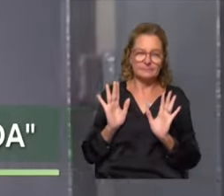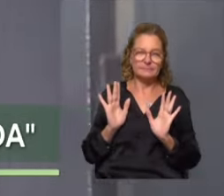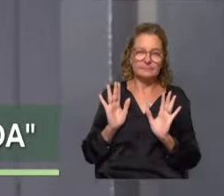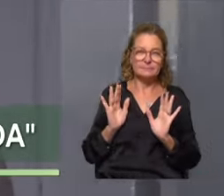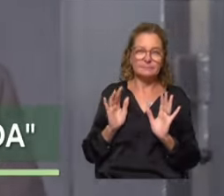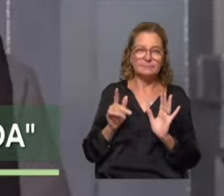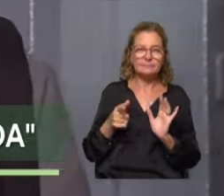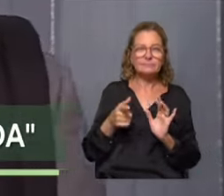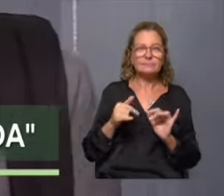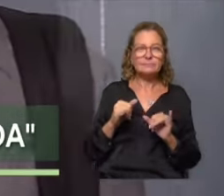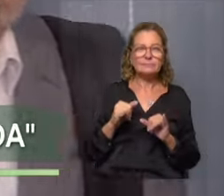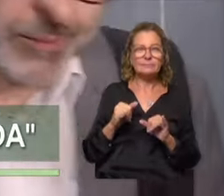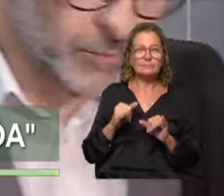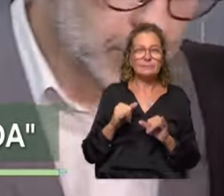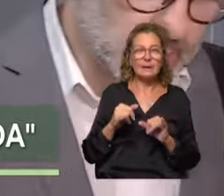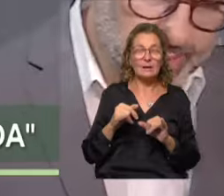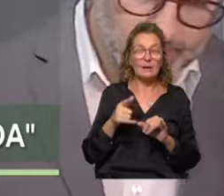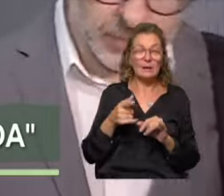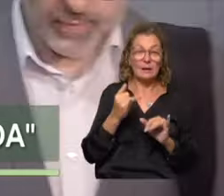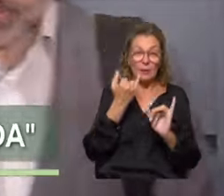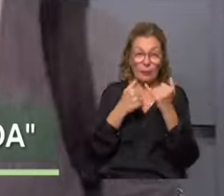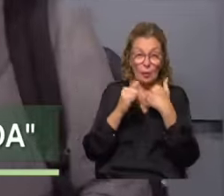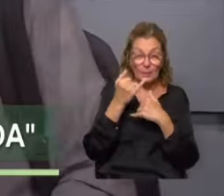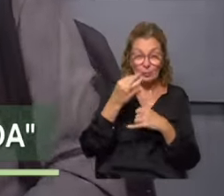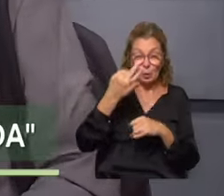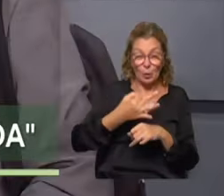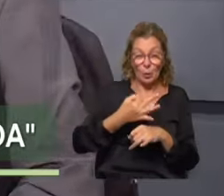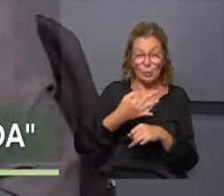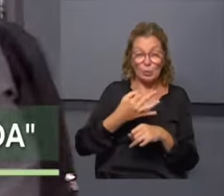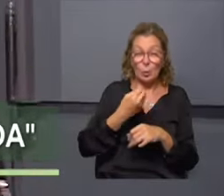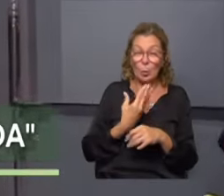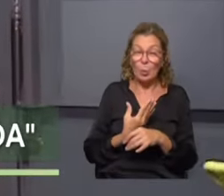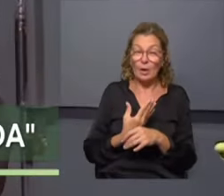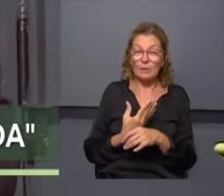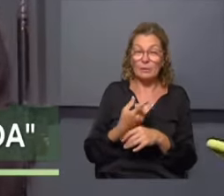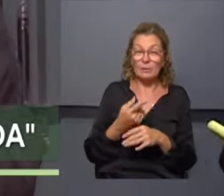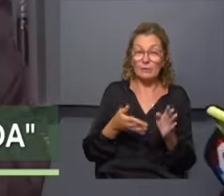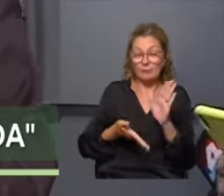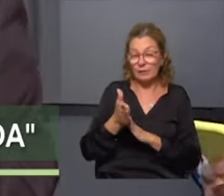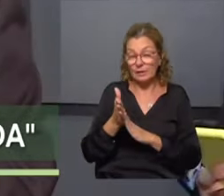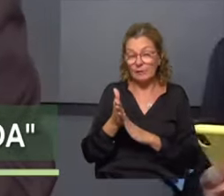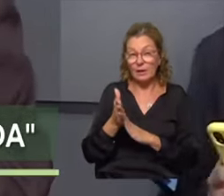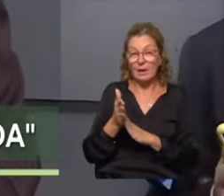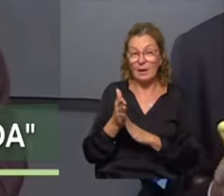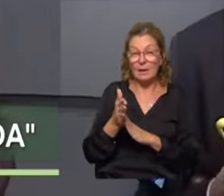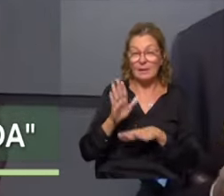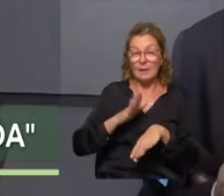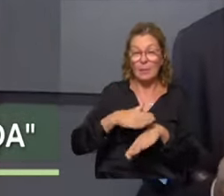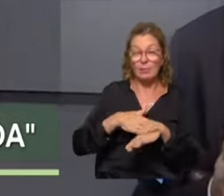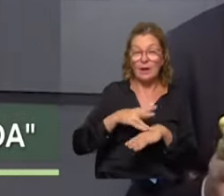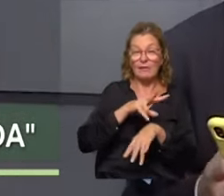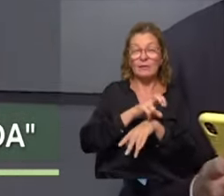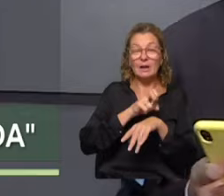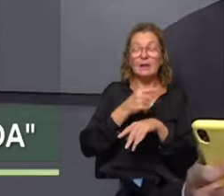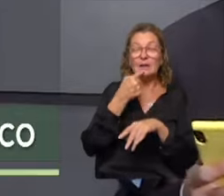Bien, entonces hasta aquí, Natalia, la información. Justo cuando estaba saliendo el vocero de Fiscalía,